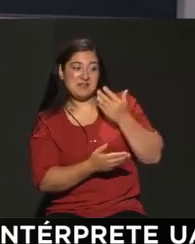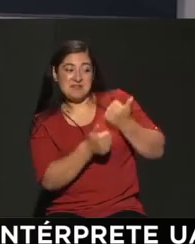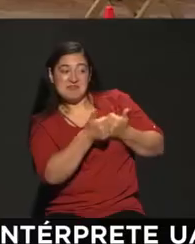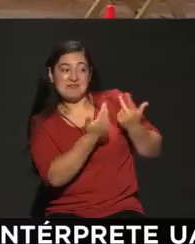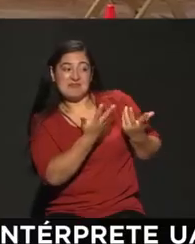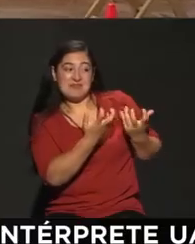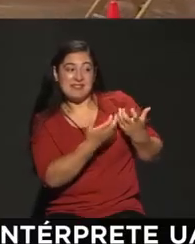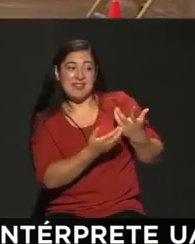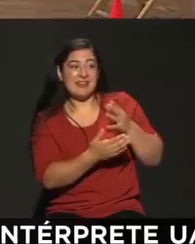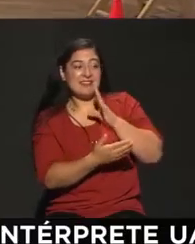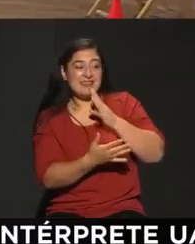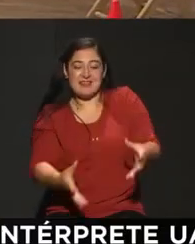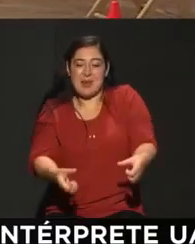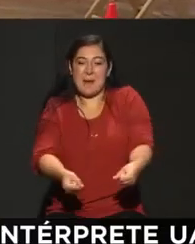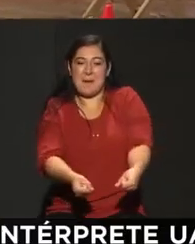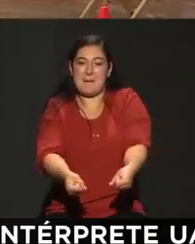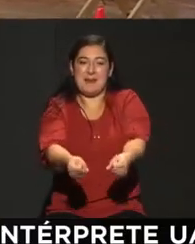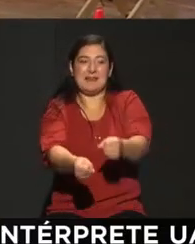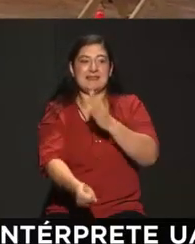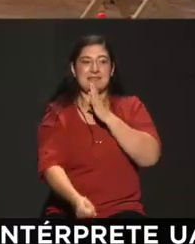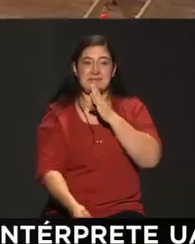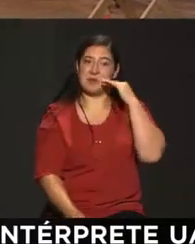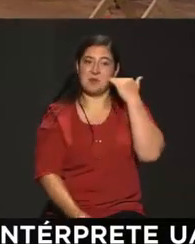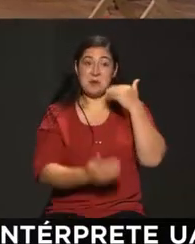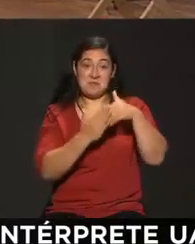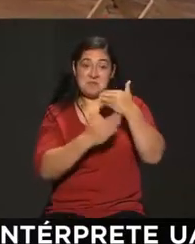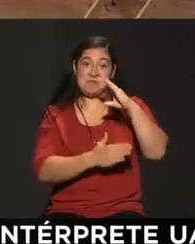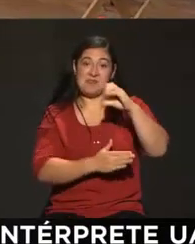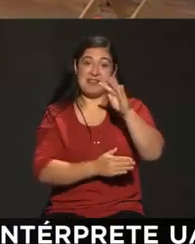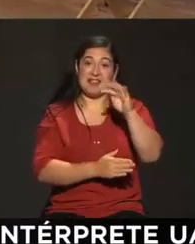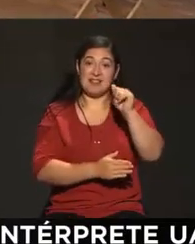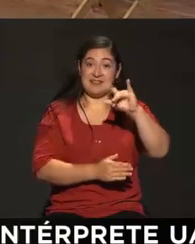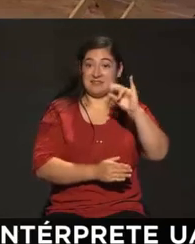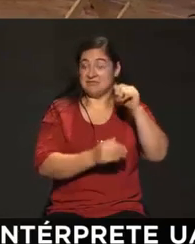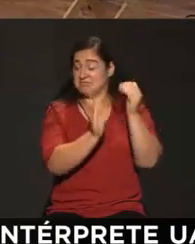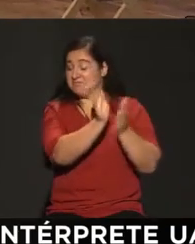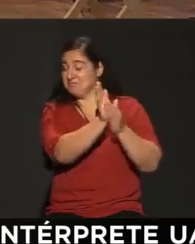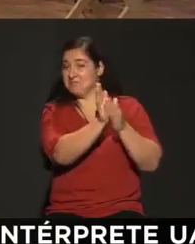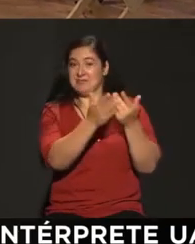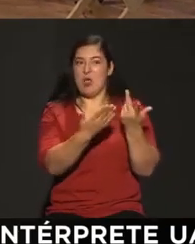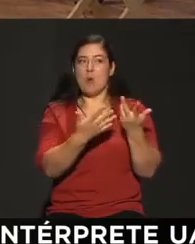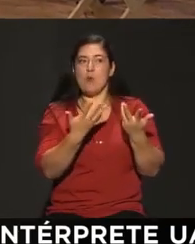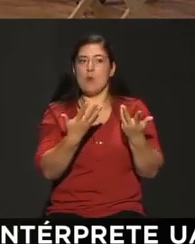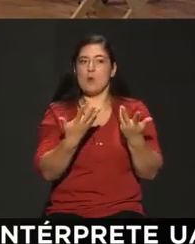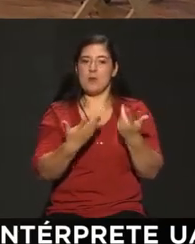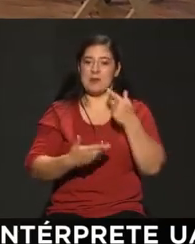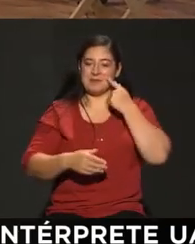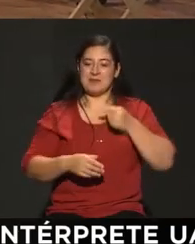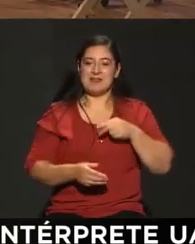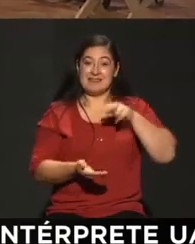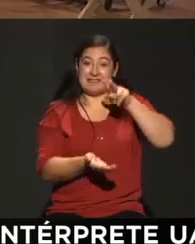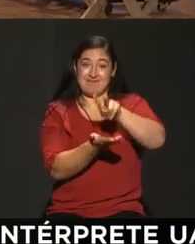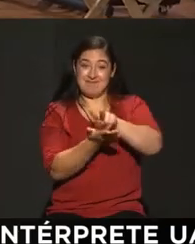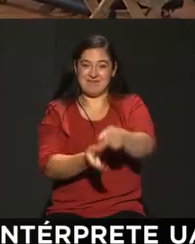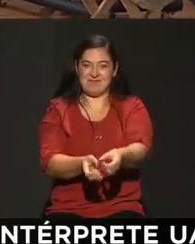¿Qué? Facilito. Cata va a empezar, uy. Y listo, entonces yo le cojo los pies, ¿cierto? El cronómetro está en cero,